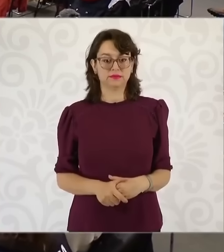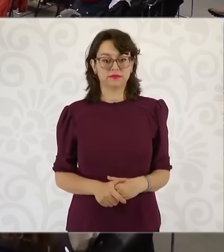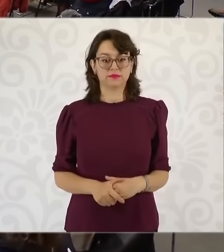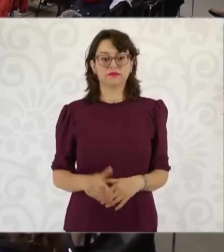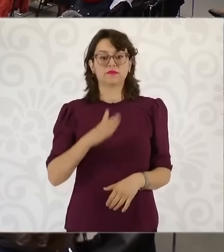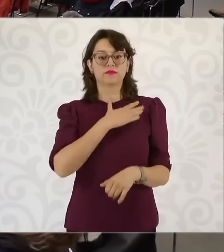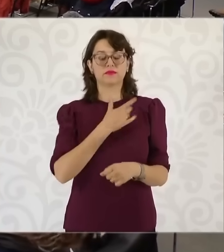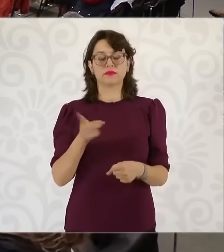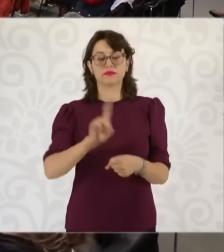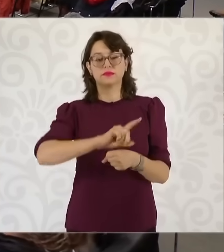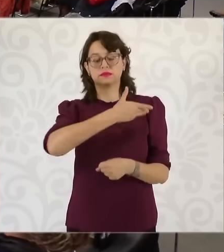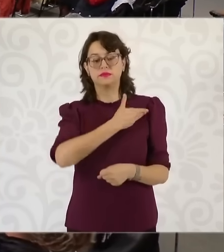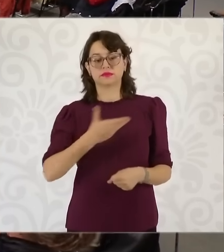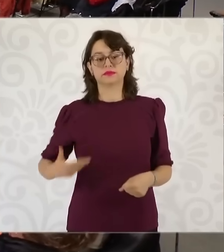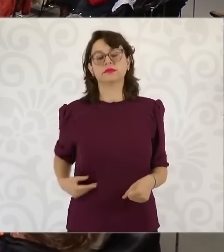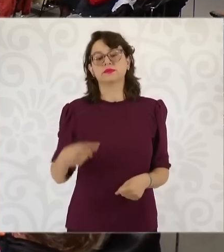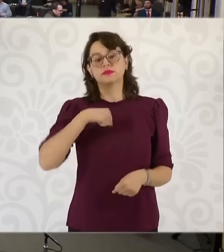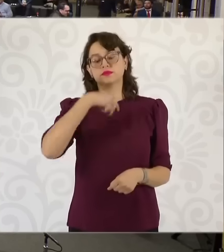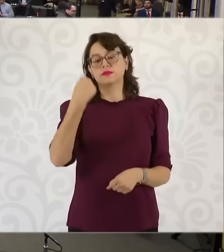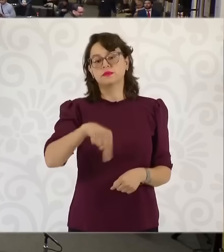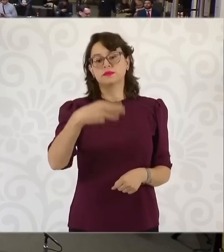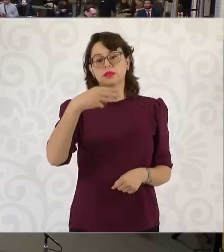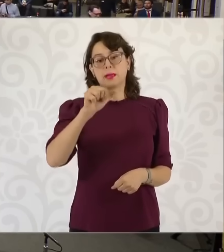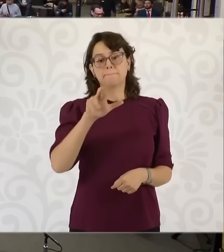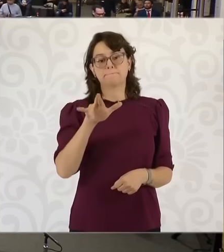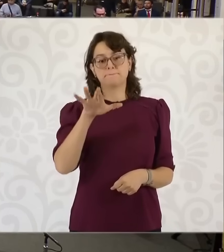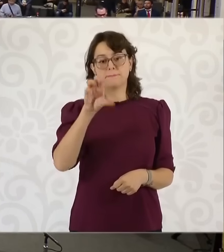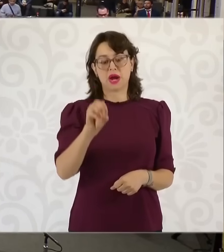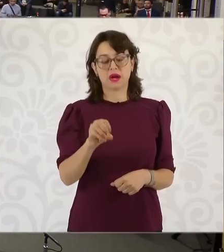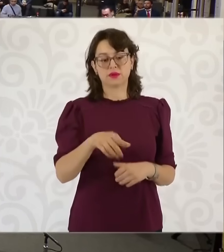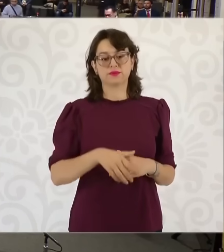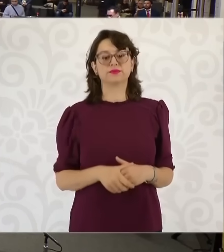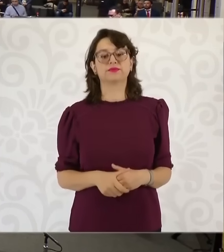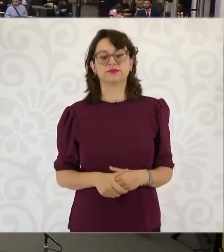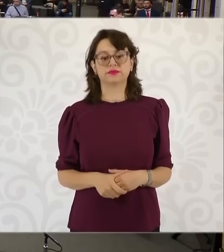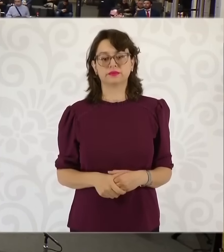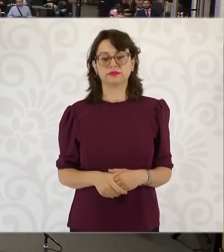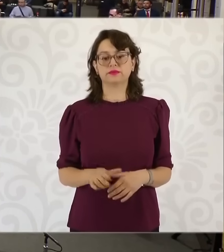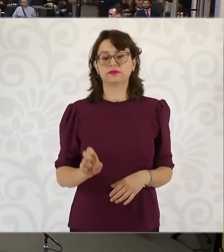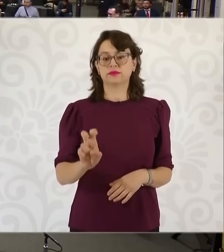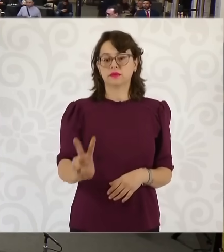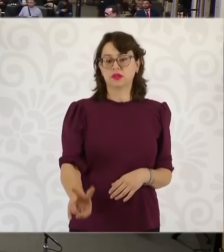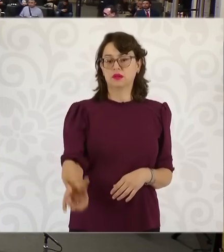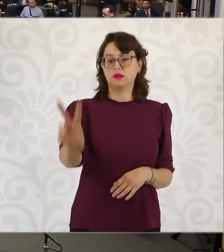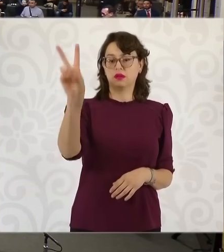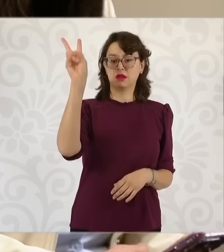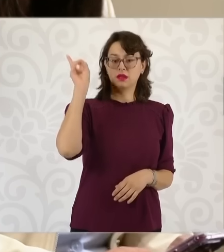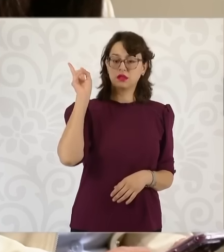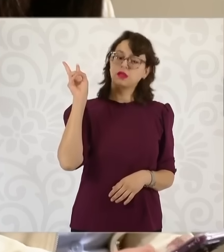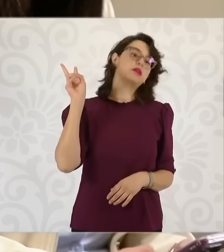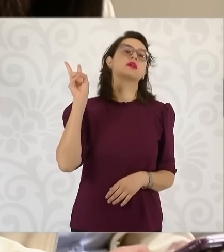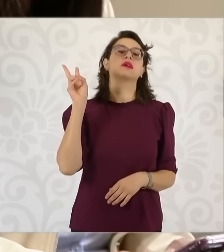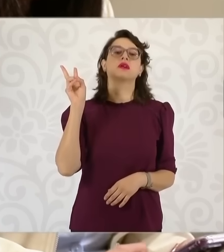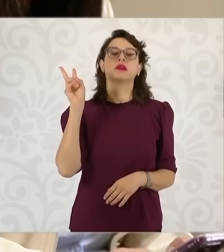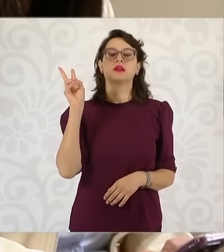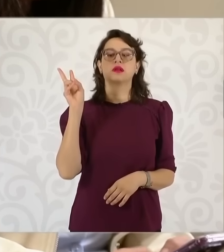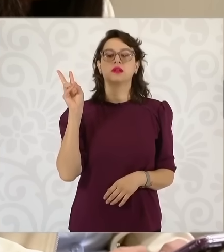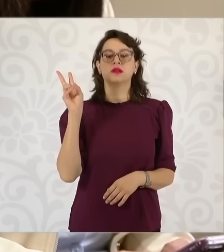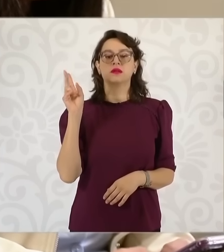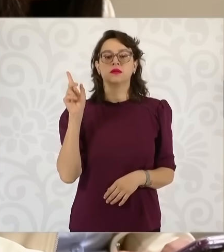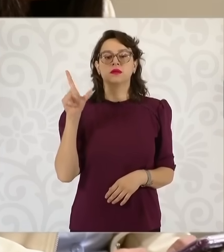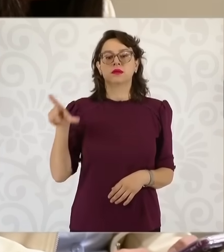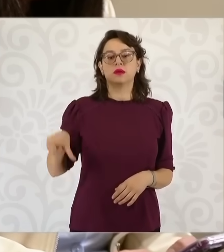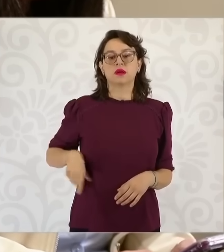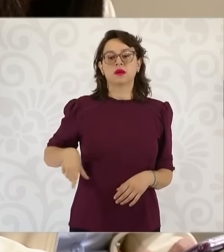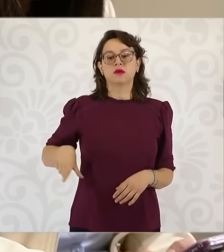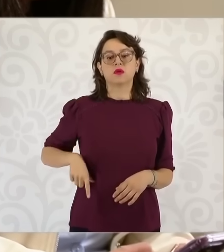Buenos días, presidenta. Manuel Garetzi Ramírez, del Político en las Redes y Sin Línea. El viernes pasado sostuvo una reunión con gobernadores que se han adscrito